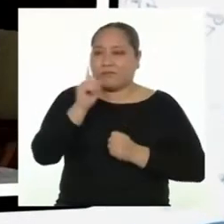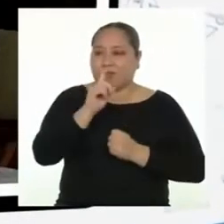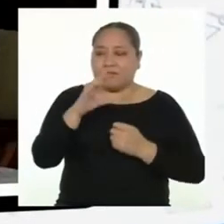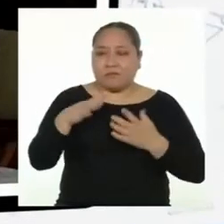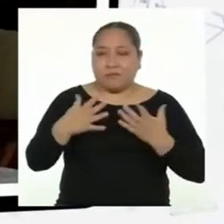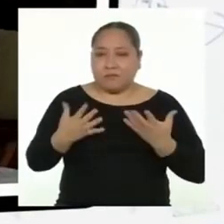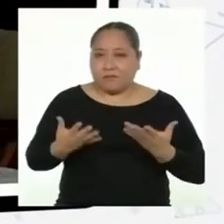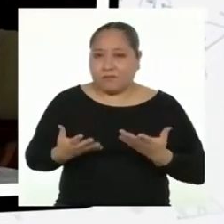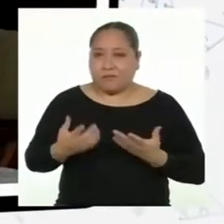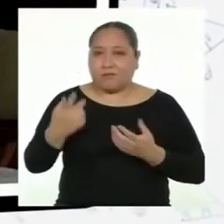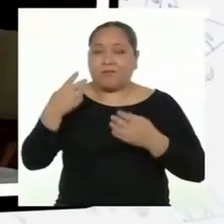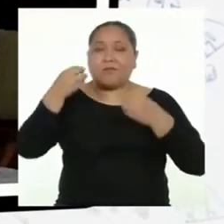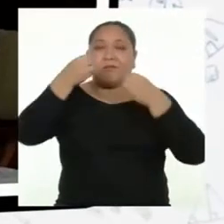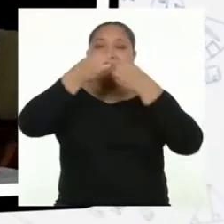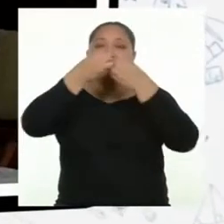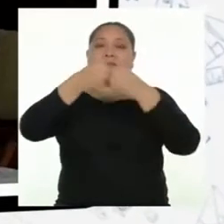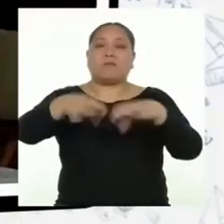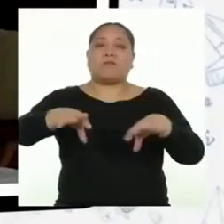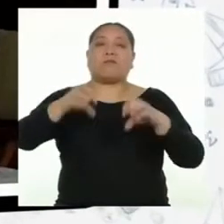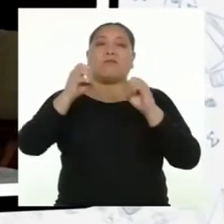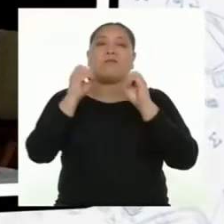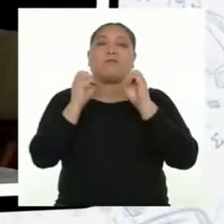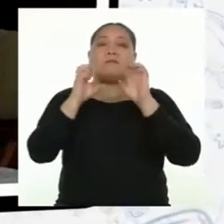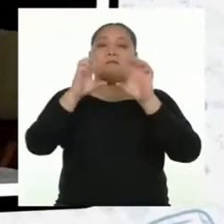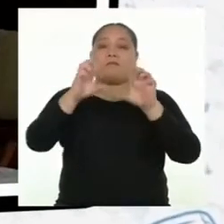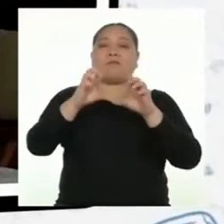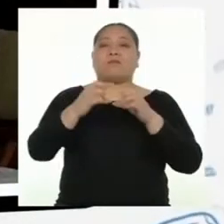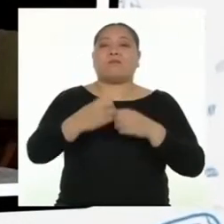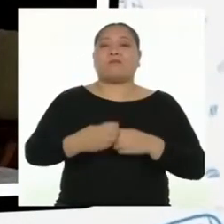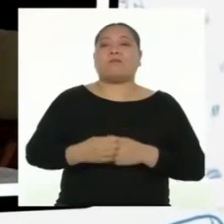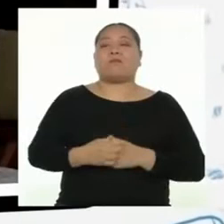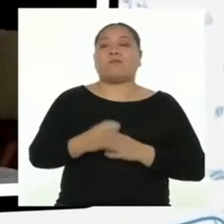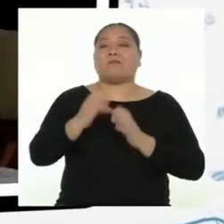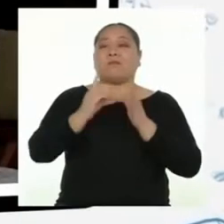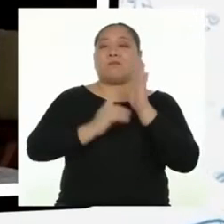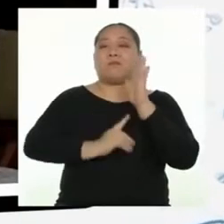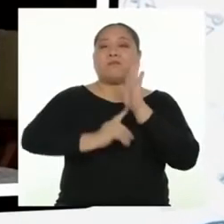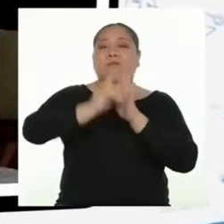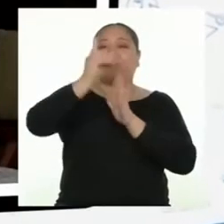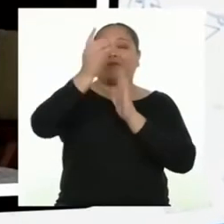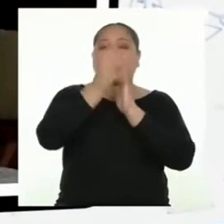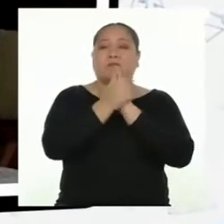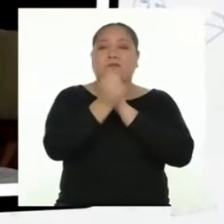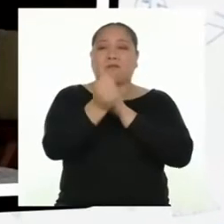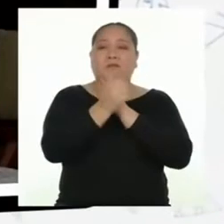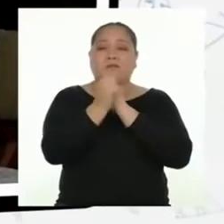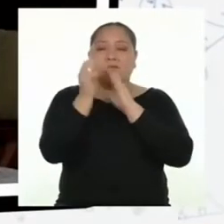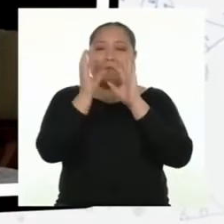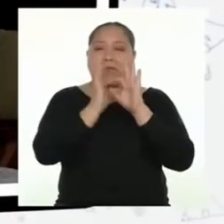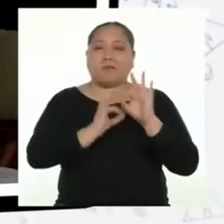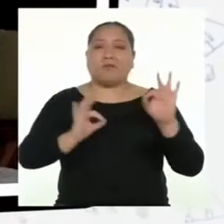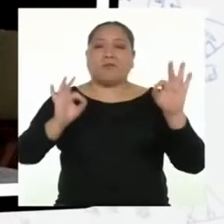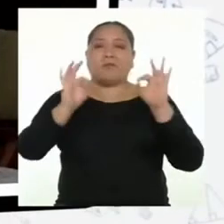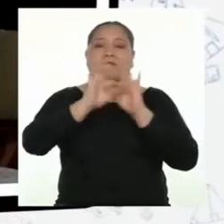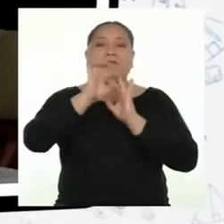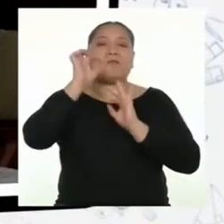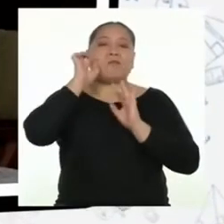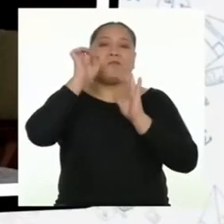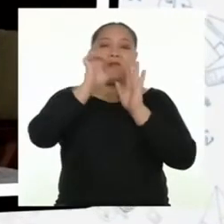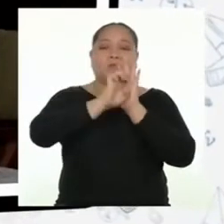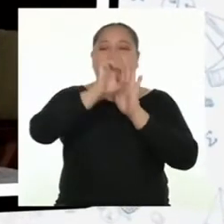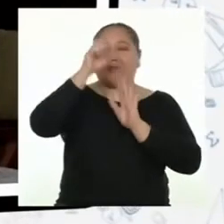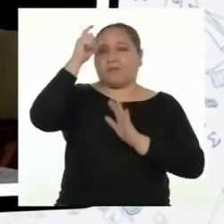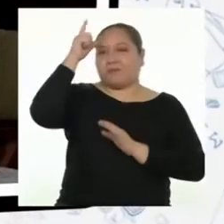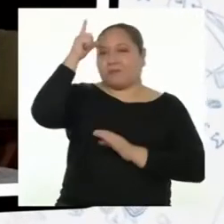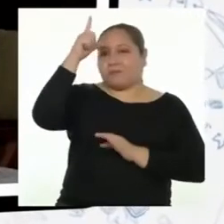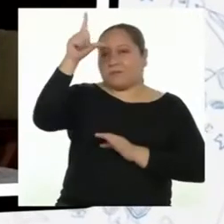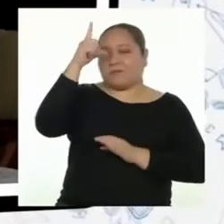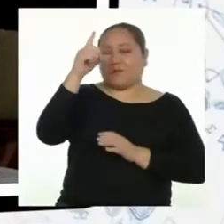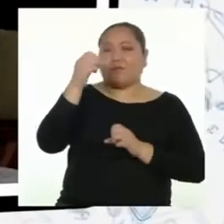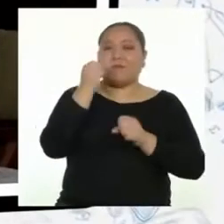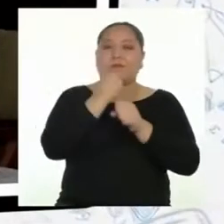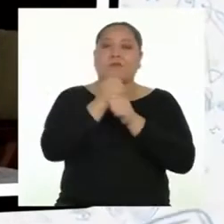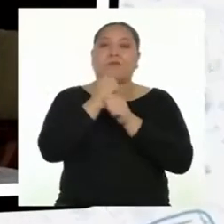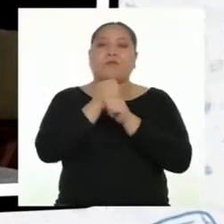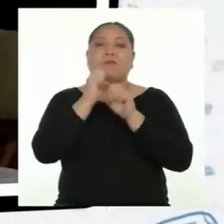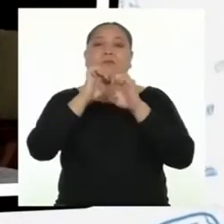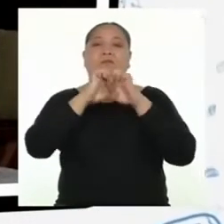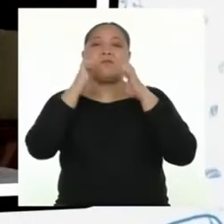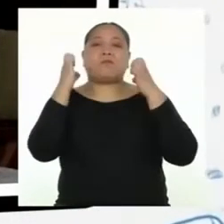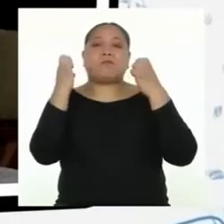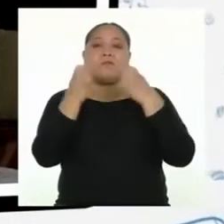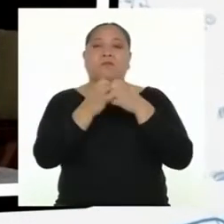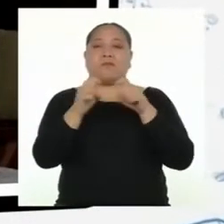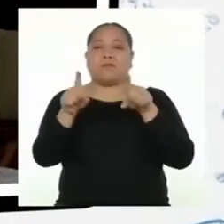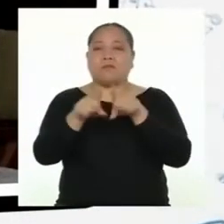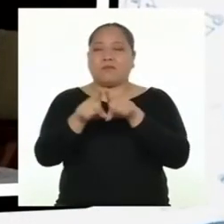no hacerlo, pierden la oportunidad de desarrollar habilidades fundamentales, como el liderazgo, el trabajo en el equipo y